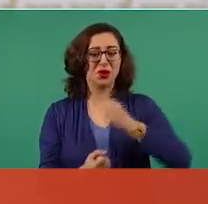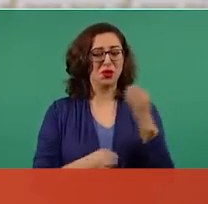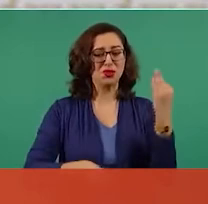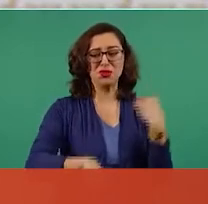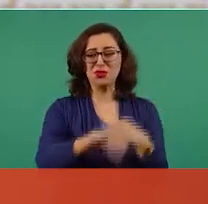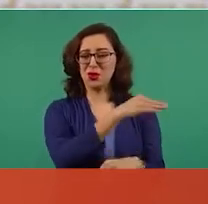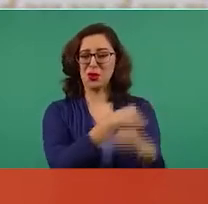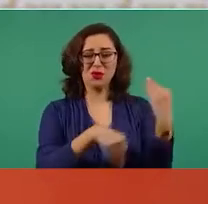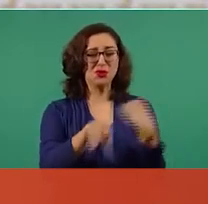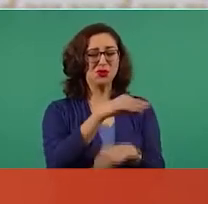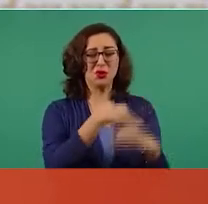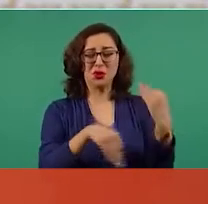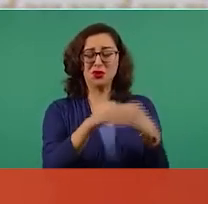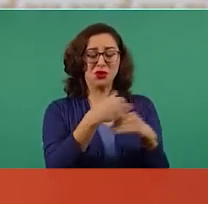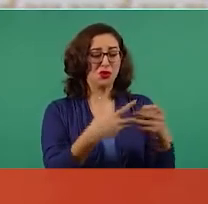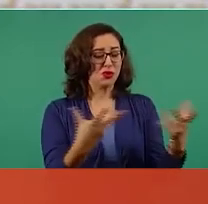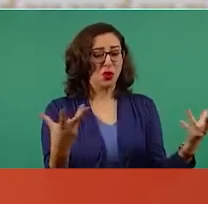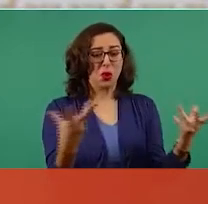todos,